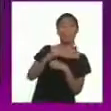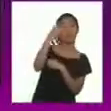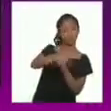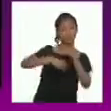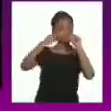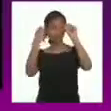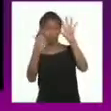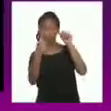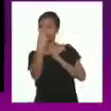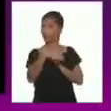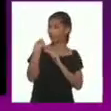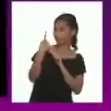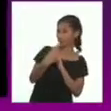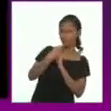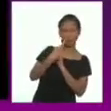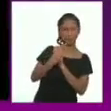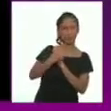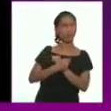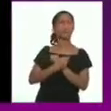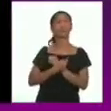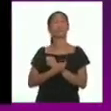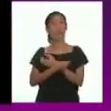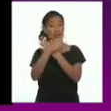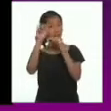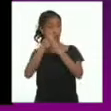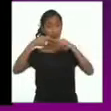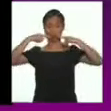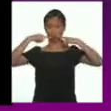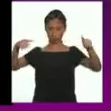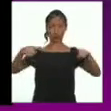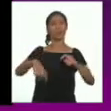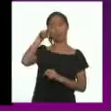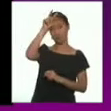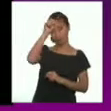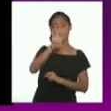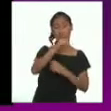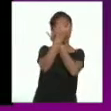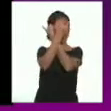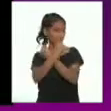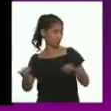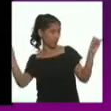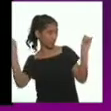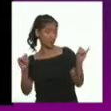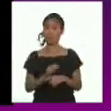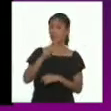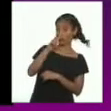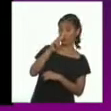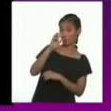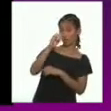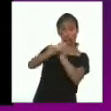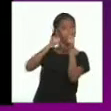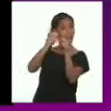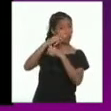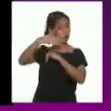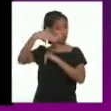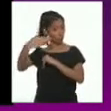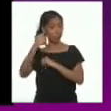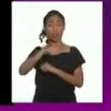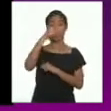En 1821 se dio la proclamación de la independencia. 100 años después,